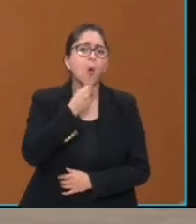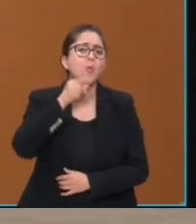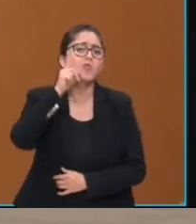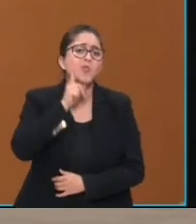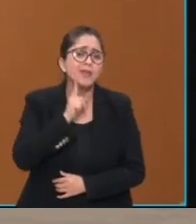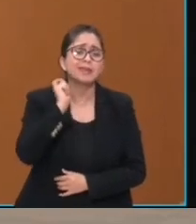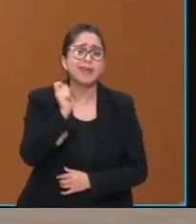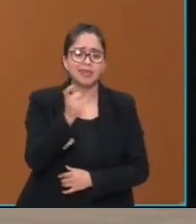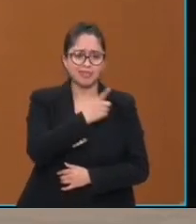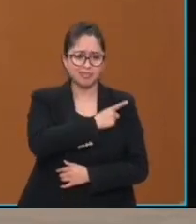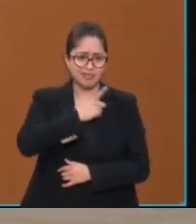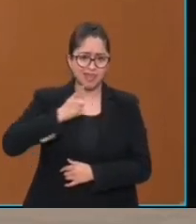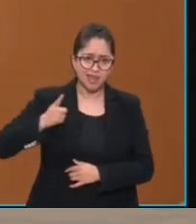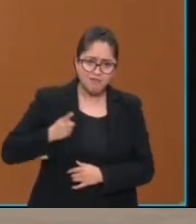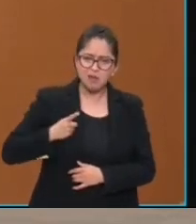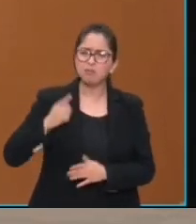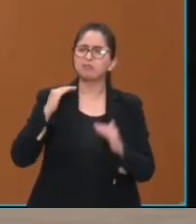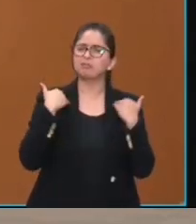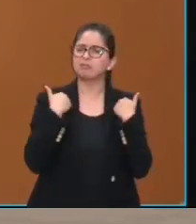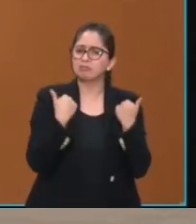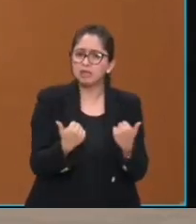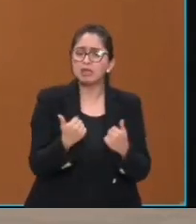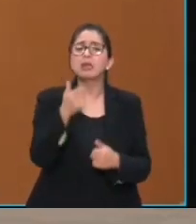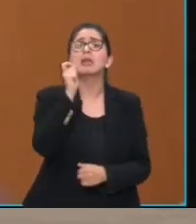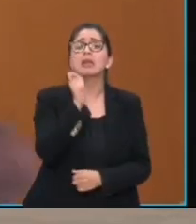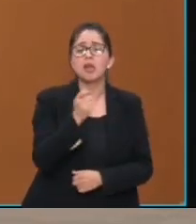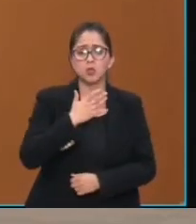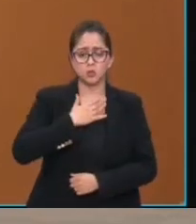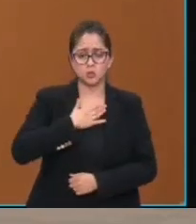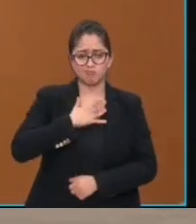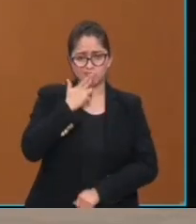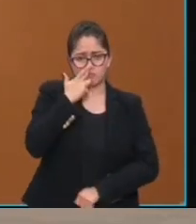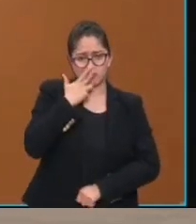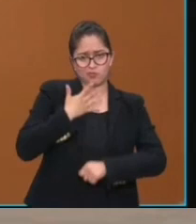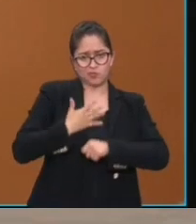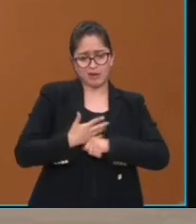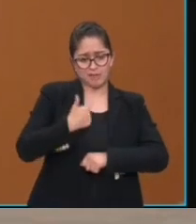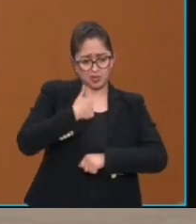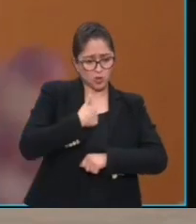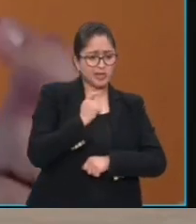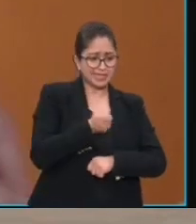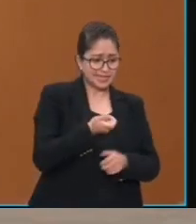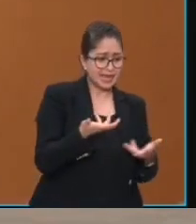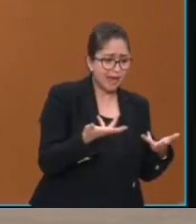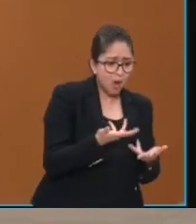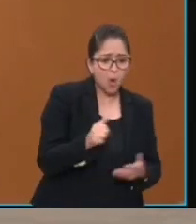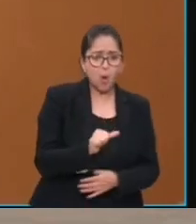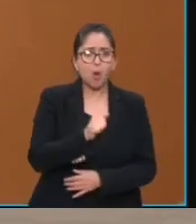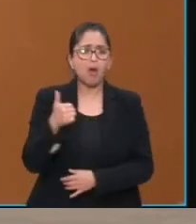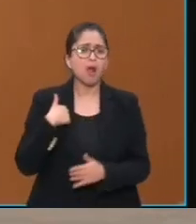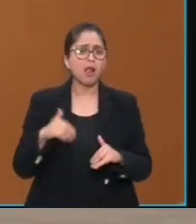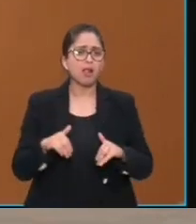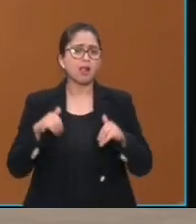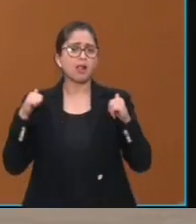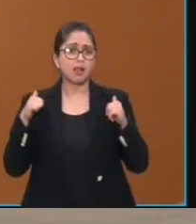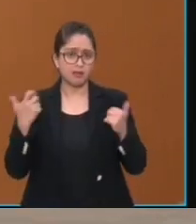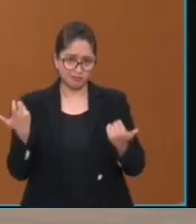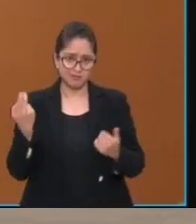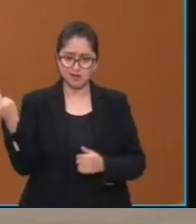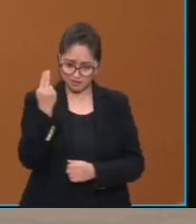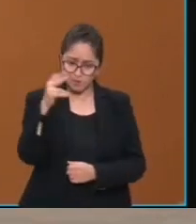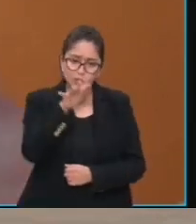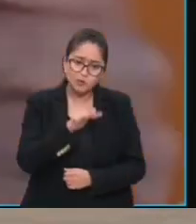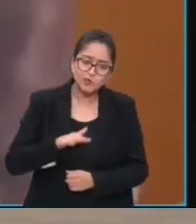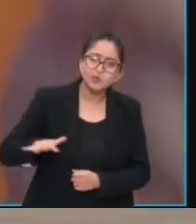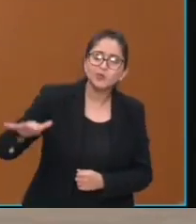nos convenzamos de que somos responsables de lo que hacemos y dejamos de hacer. Es un ejercicio colectivo en